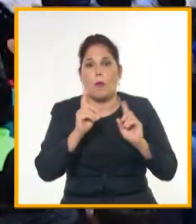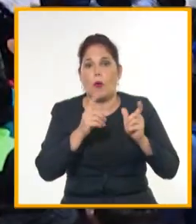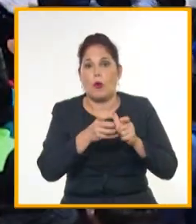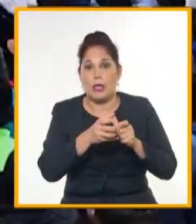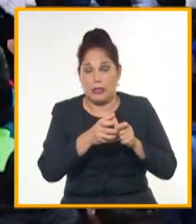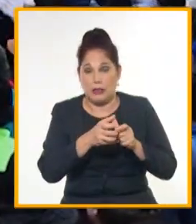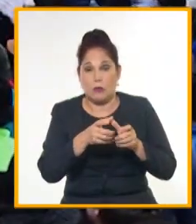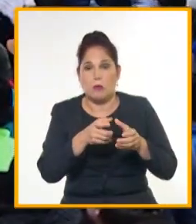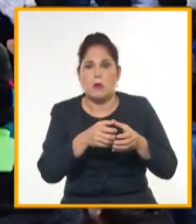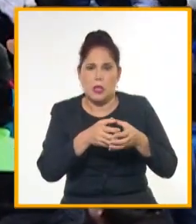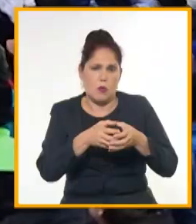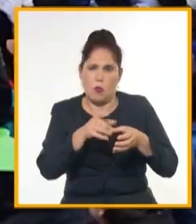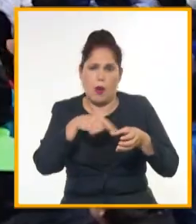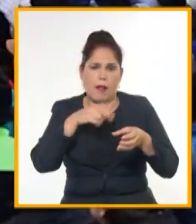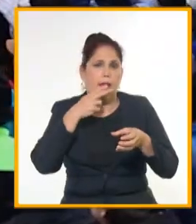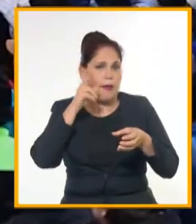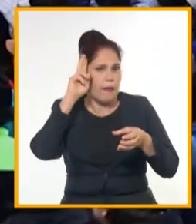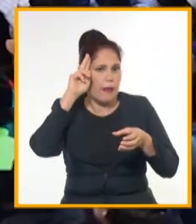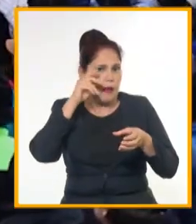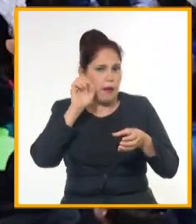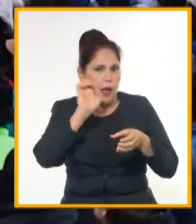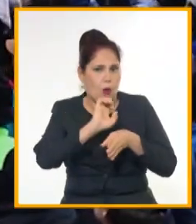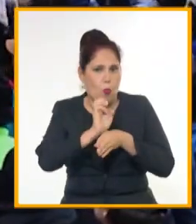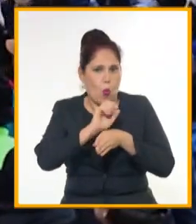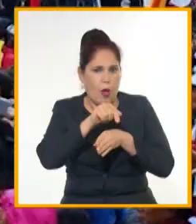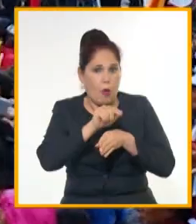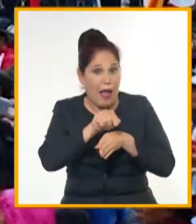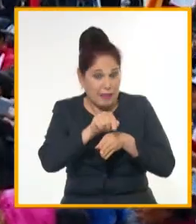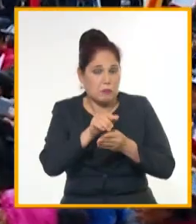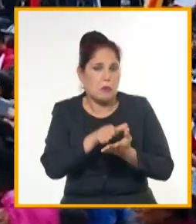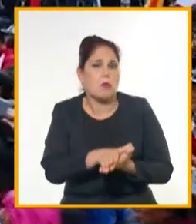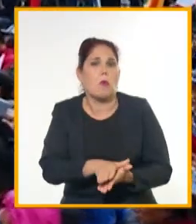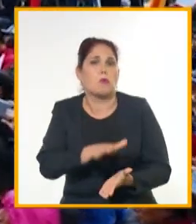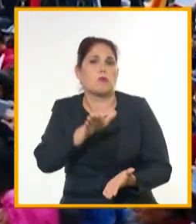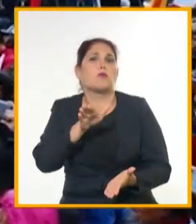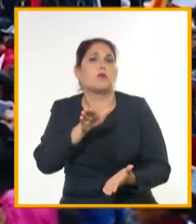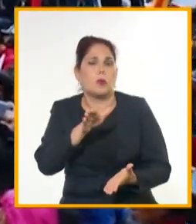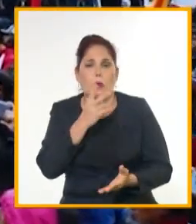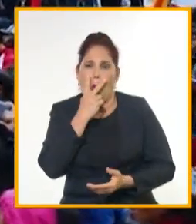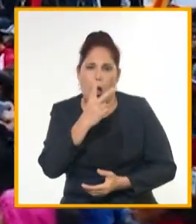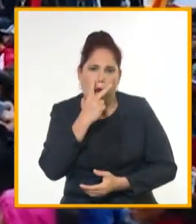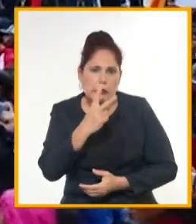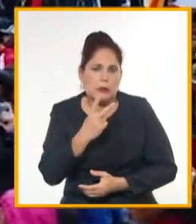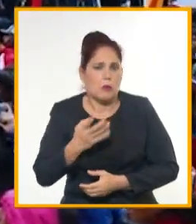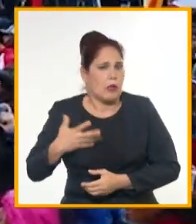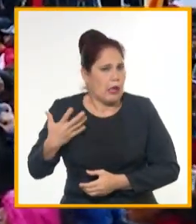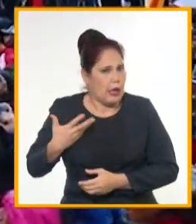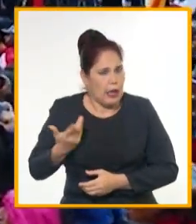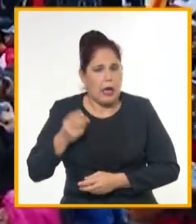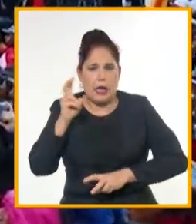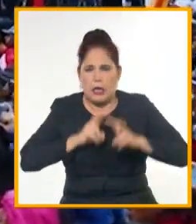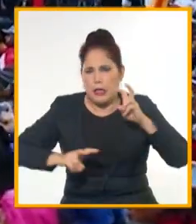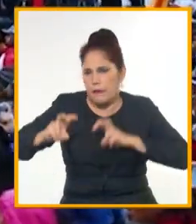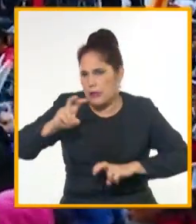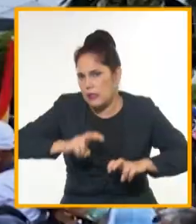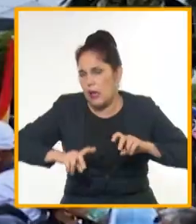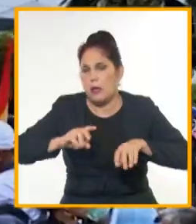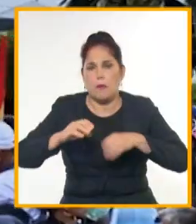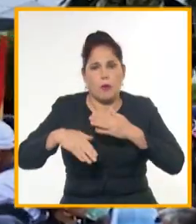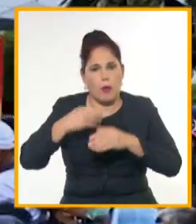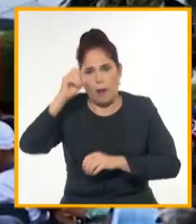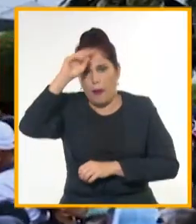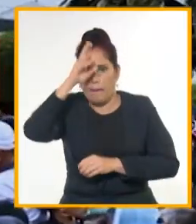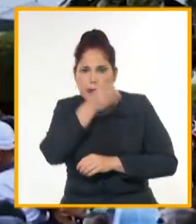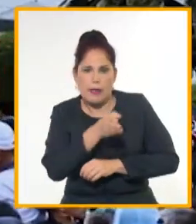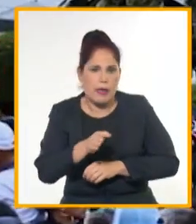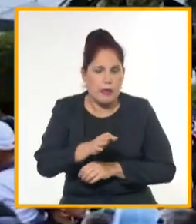de Nacionalidades Indígenas de Ecuador, en el que se comprometió a atender demandas como revisar las concesiones mineras en caso